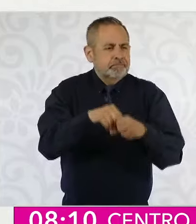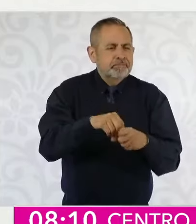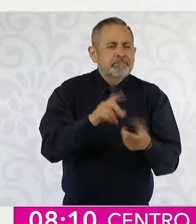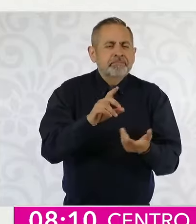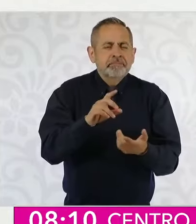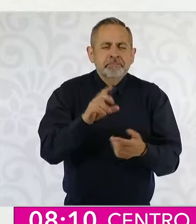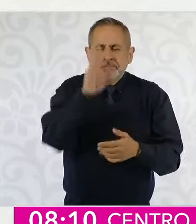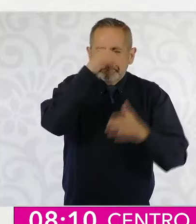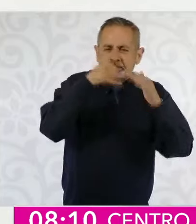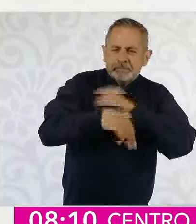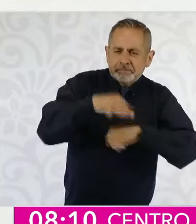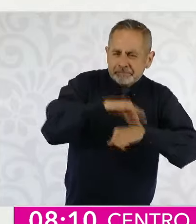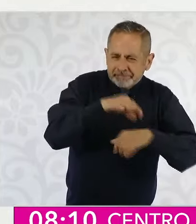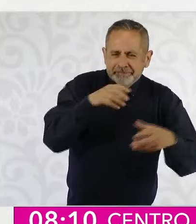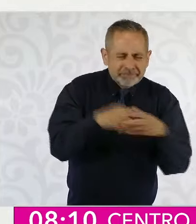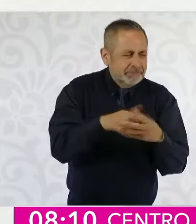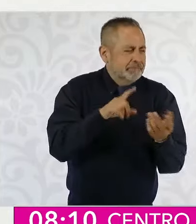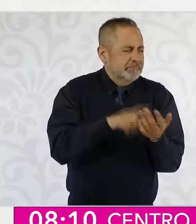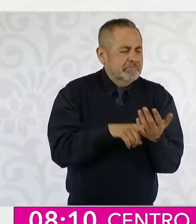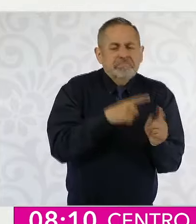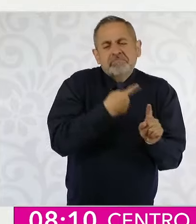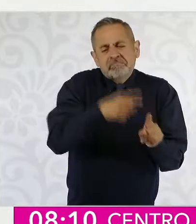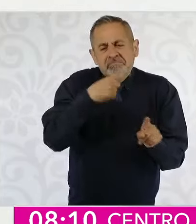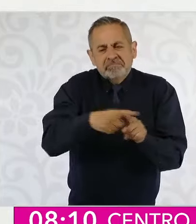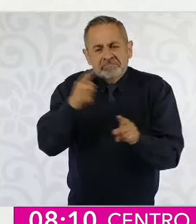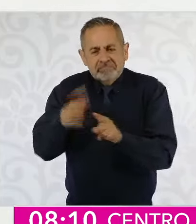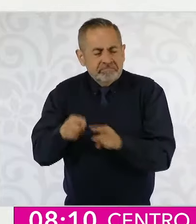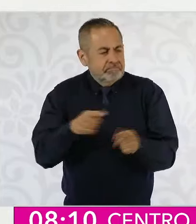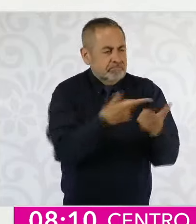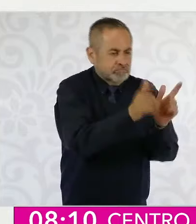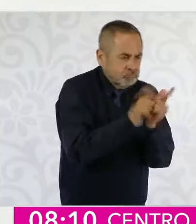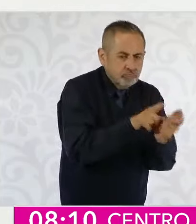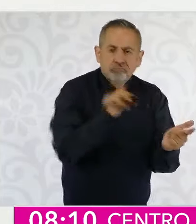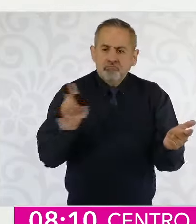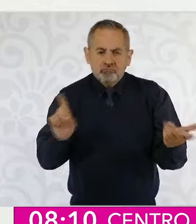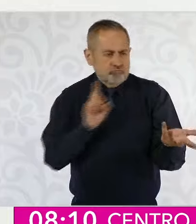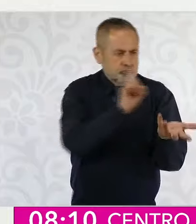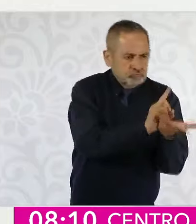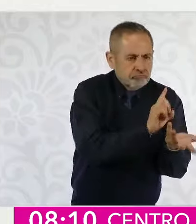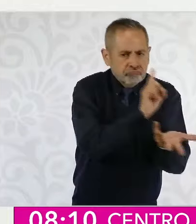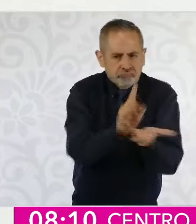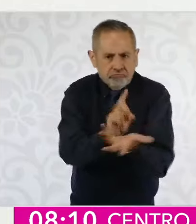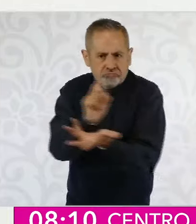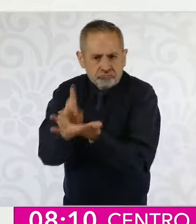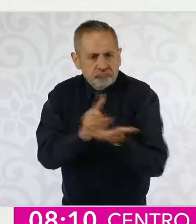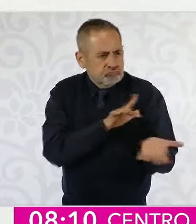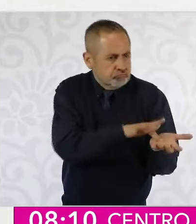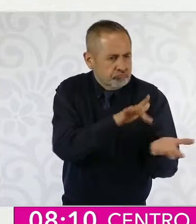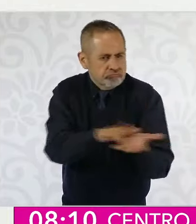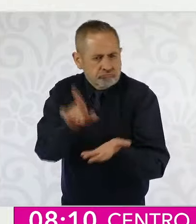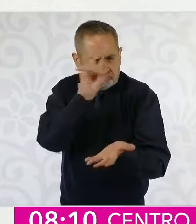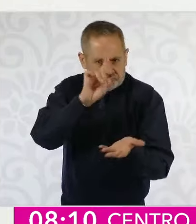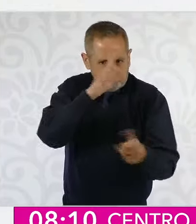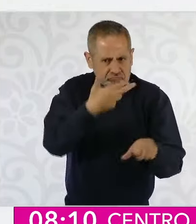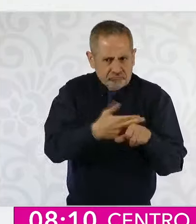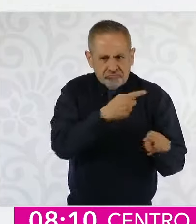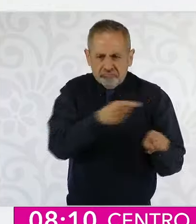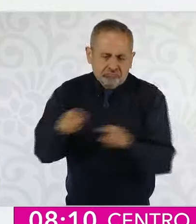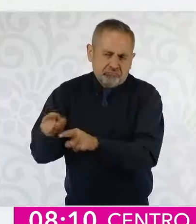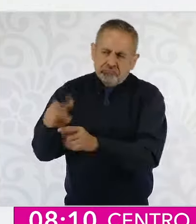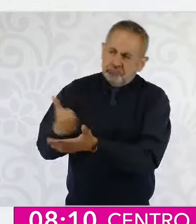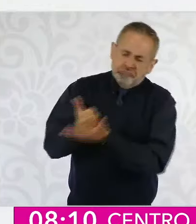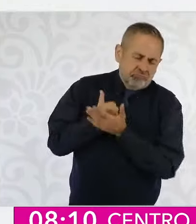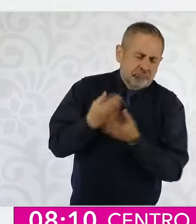Subirán, Fideicomiso Probosque de Chapultepec. En fin, es un gran ejemplo y es un gran aliado para el